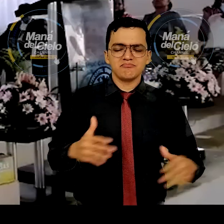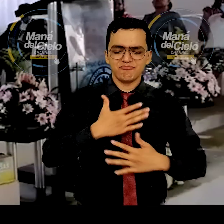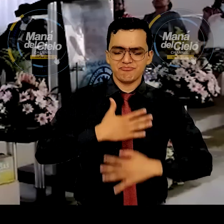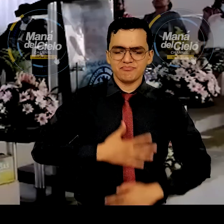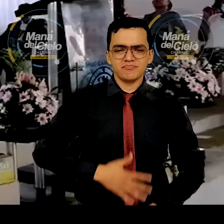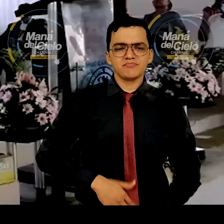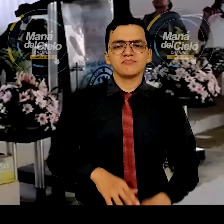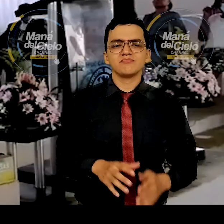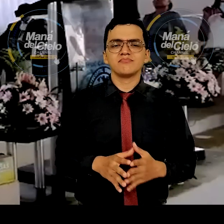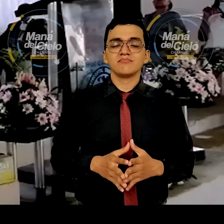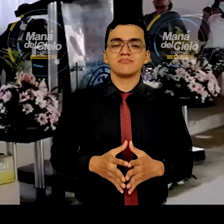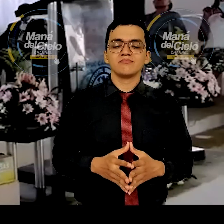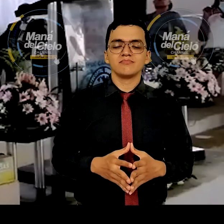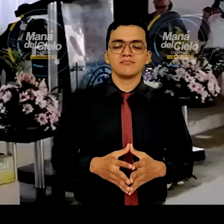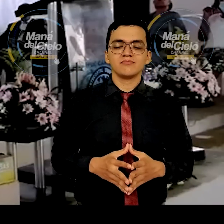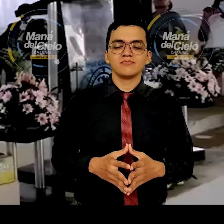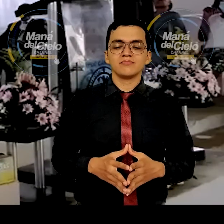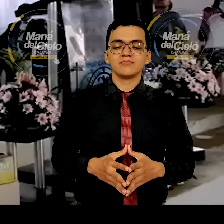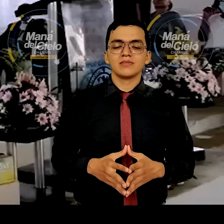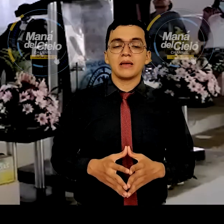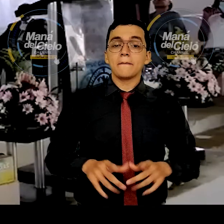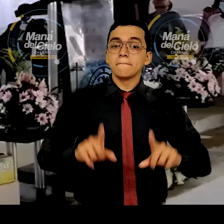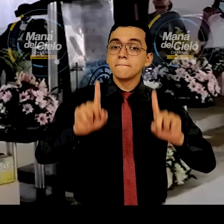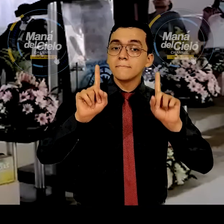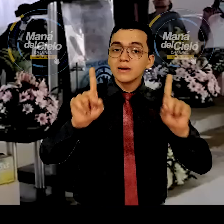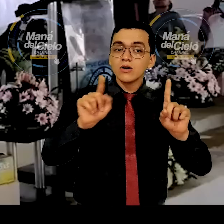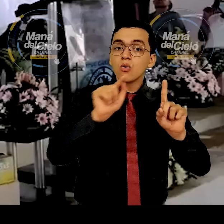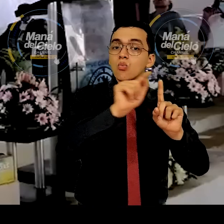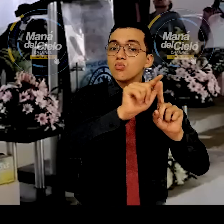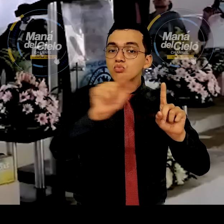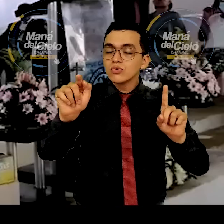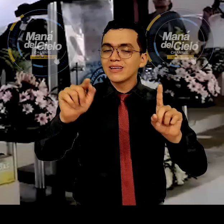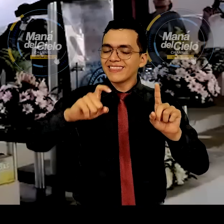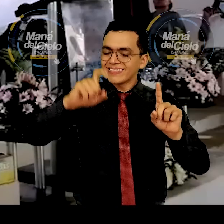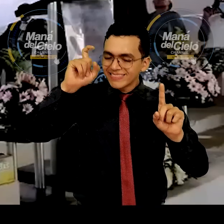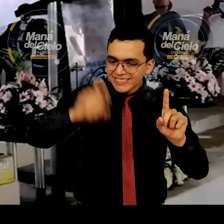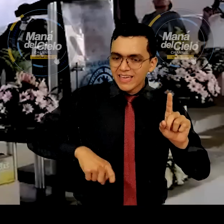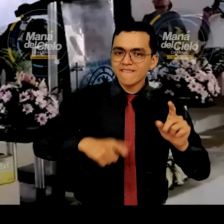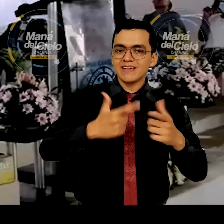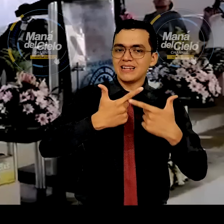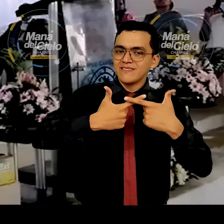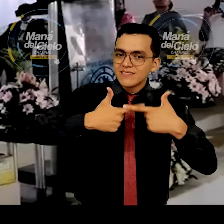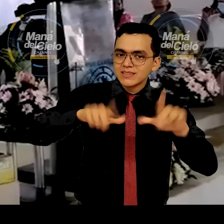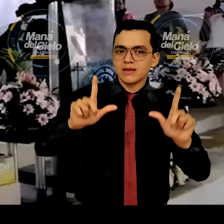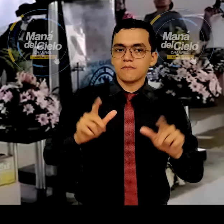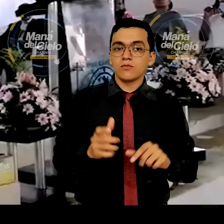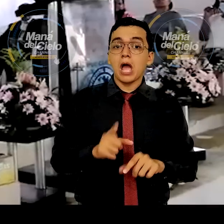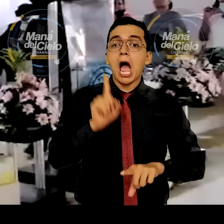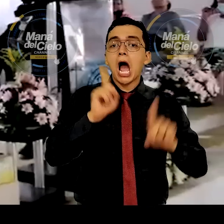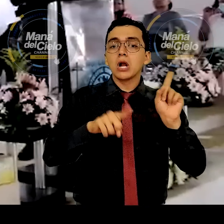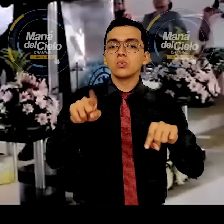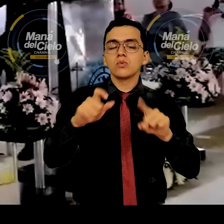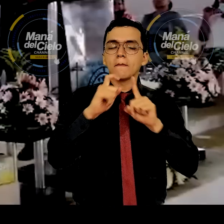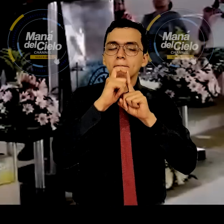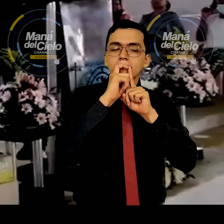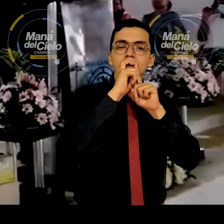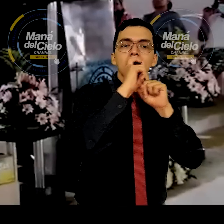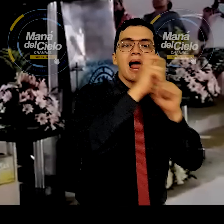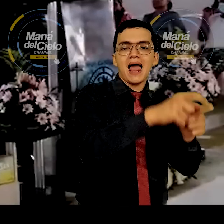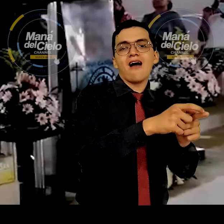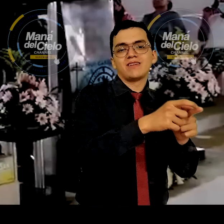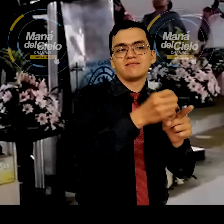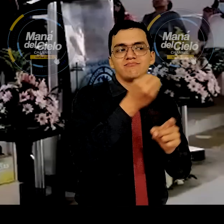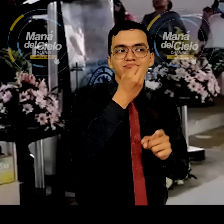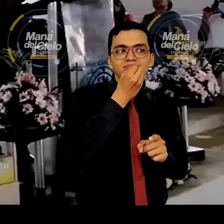Pero tienes que tenerla de verdad. No son palabras, porque las palabras son bonitas. Hasta se